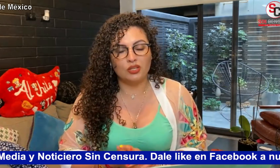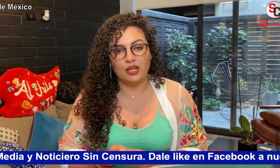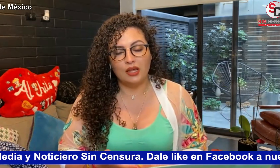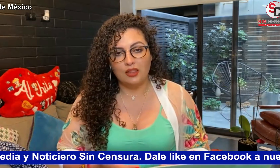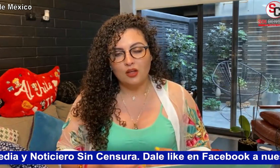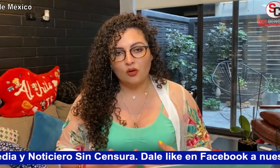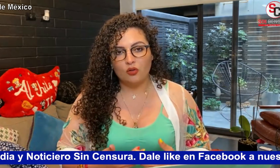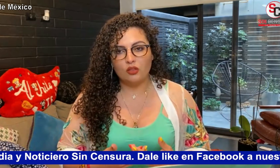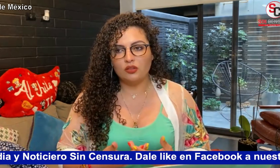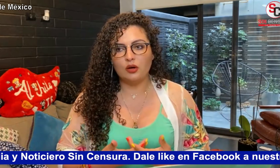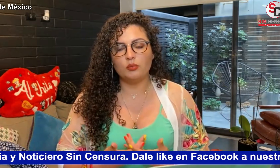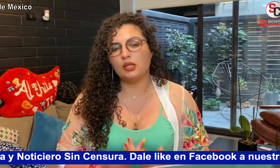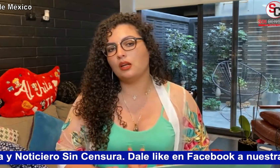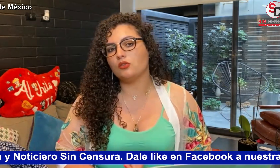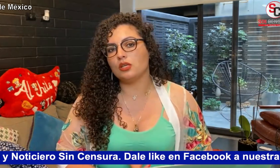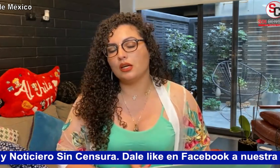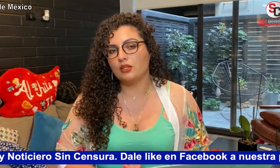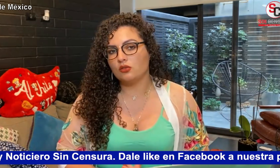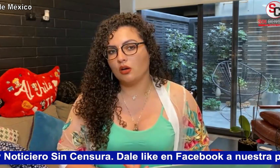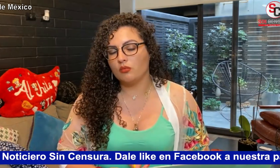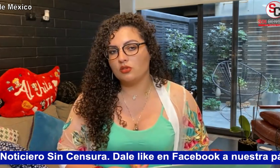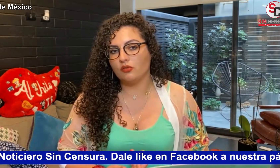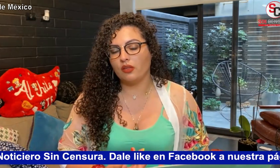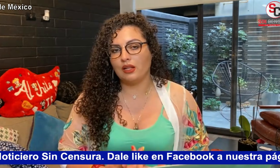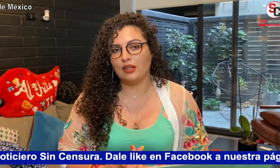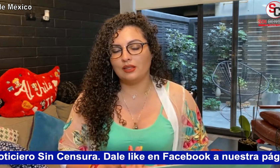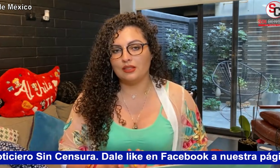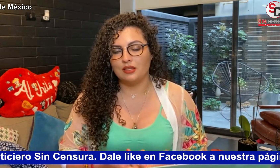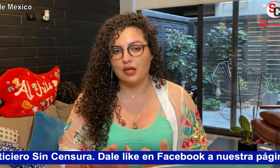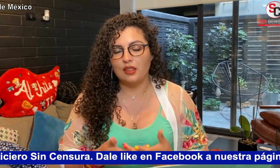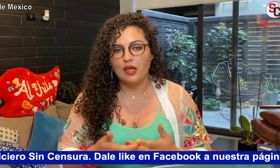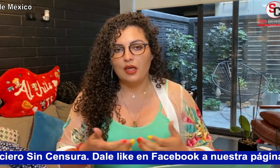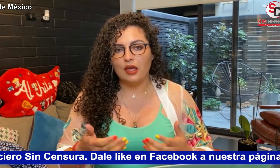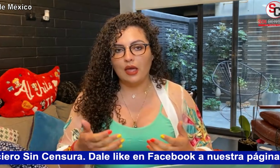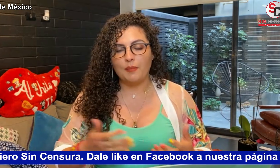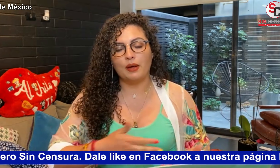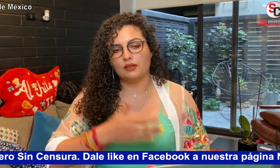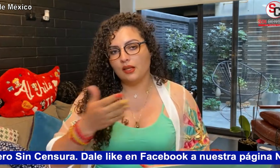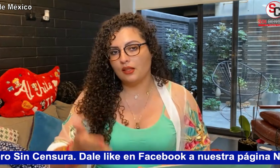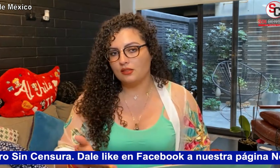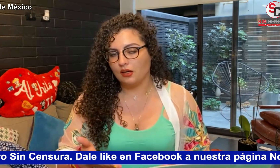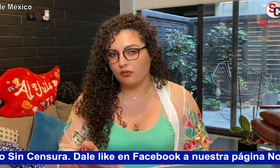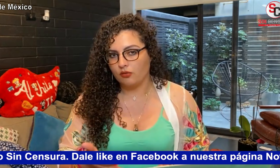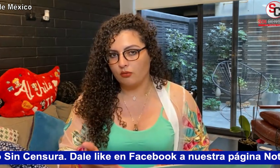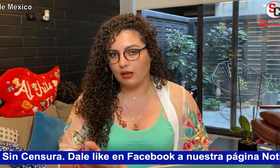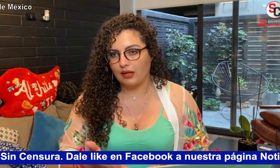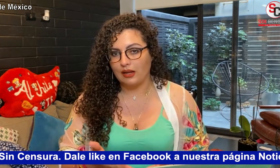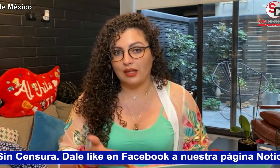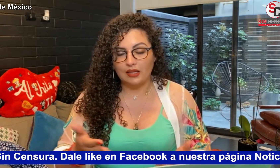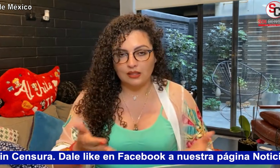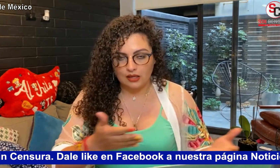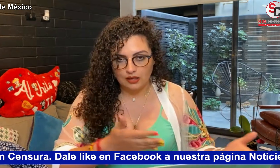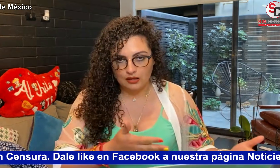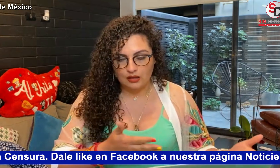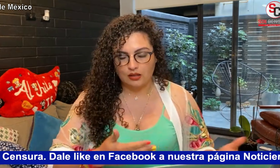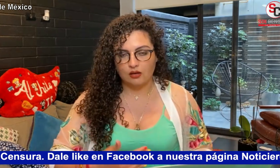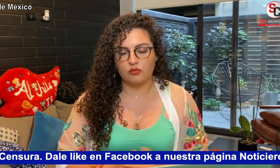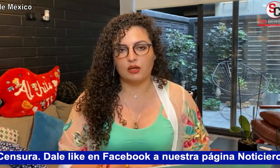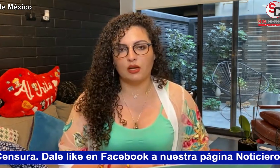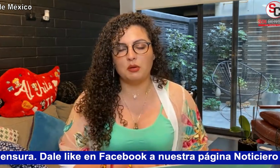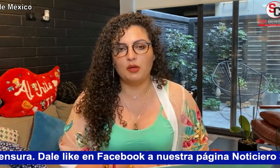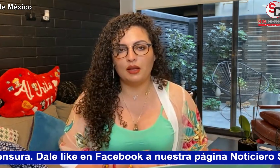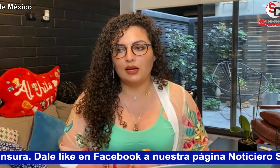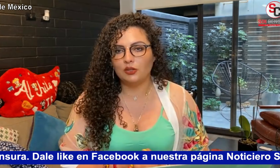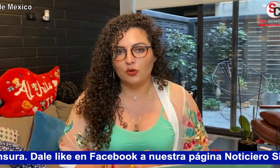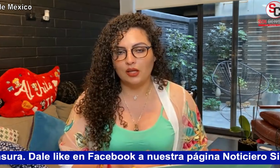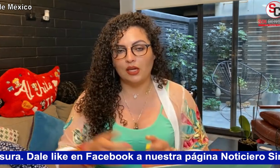su utilidad o de dónde obtiene los ingresos la Comisión Federal de Electricidad a partir de esta reforma energética,